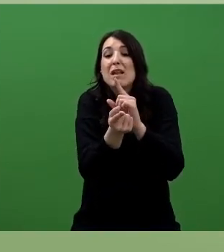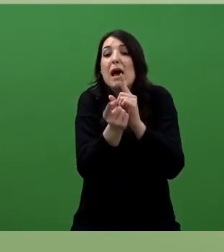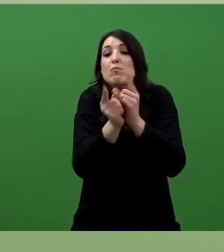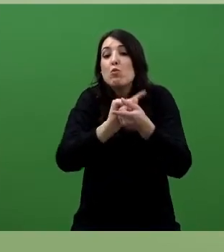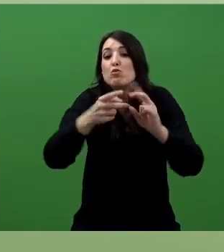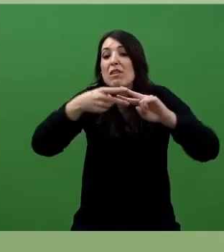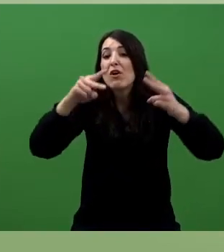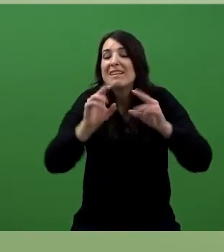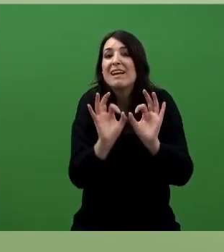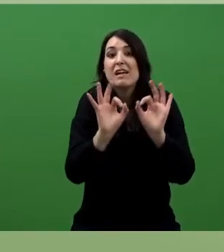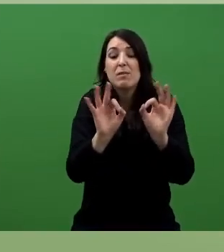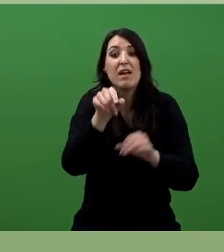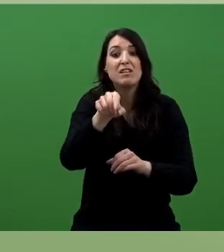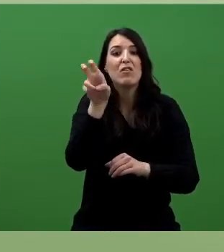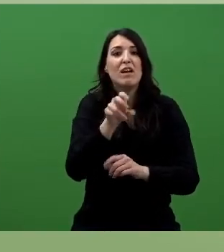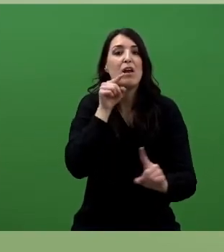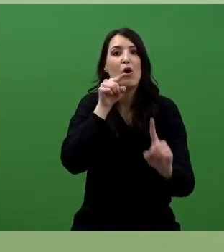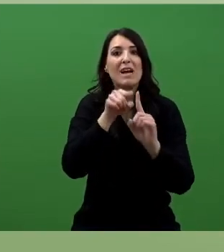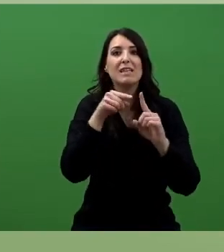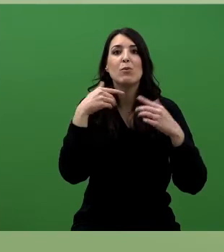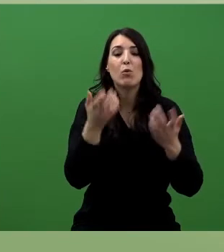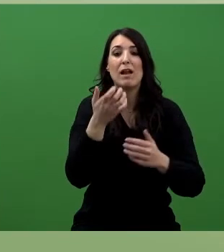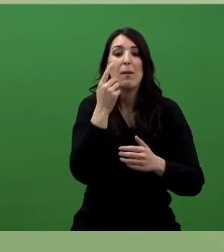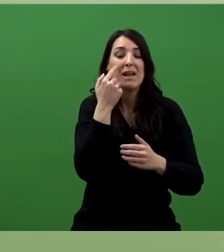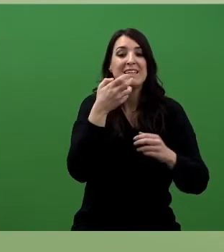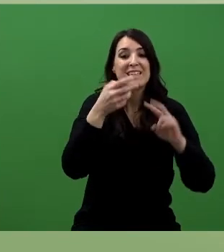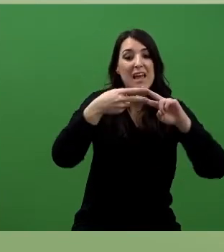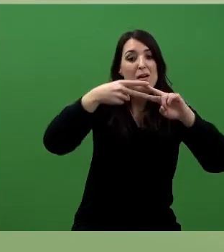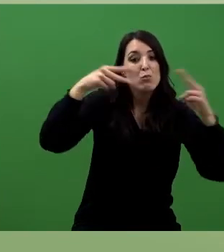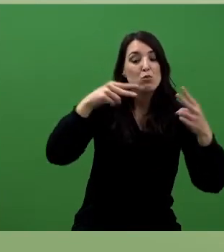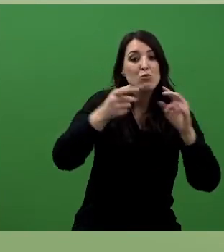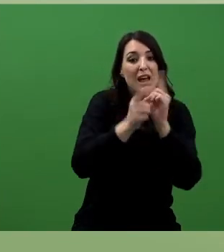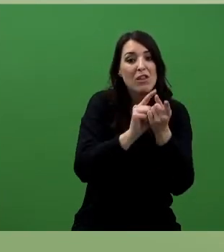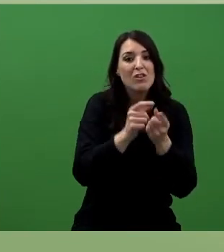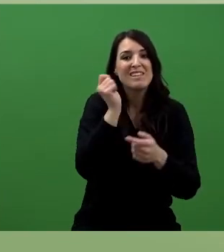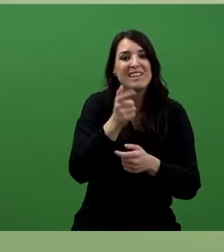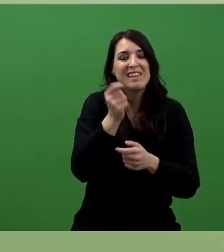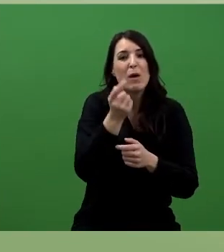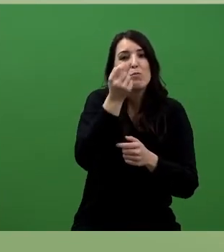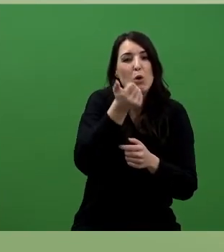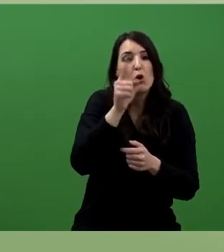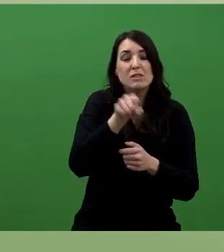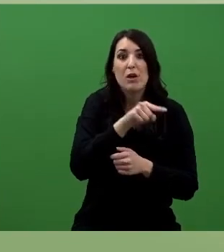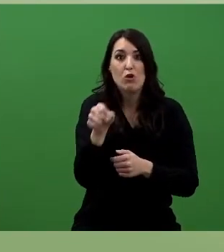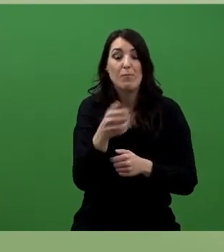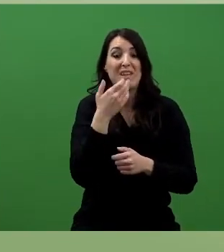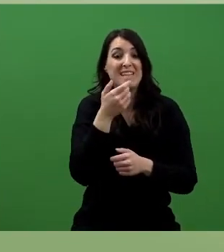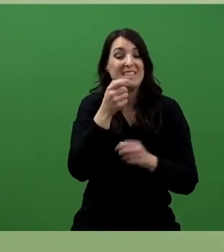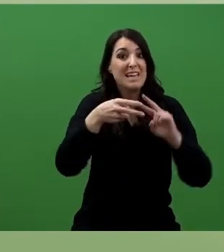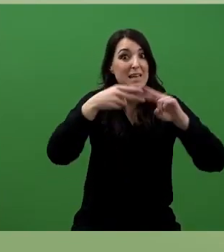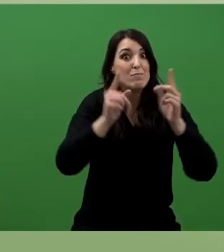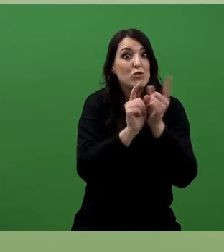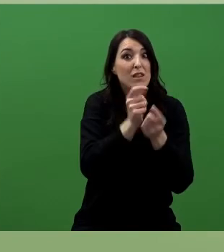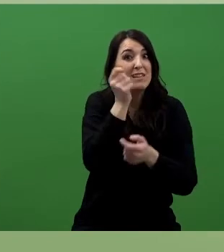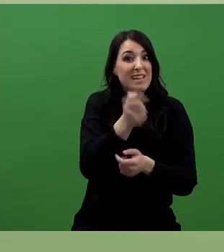determinada. ¿Para qué nos sirve esto? Para ver si una mutación es muy poco frecuente o no. Si es muy poco frecuente, seguramente es que